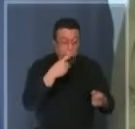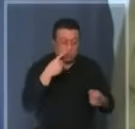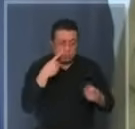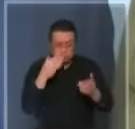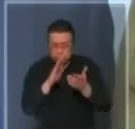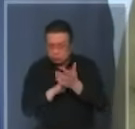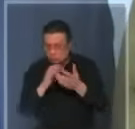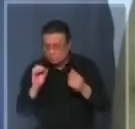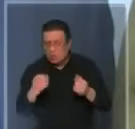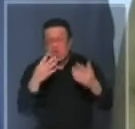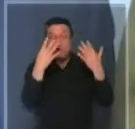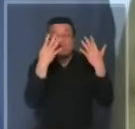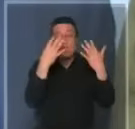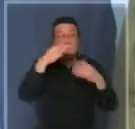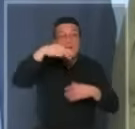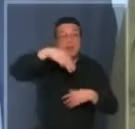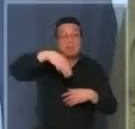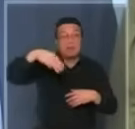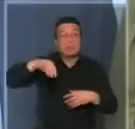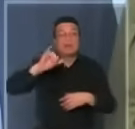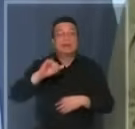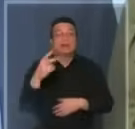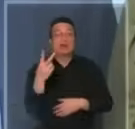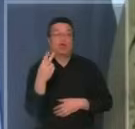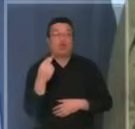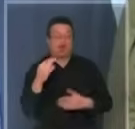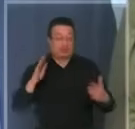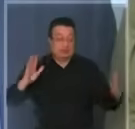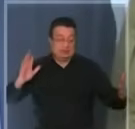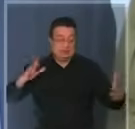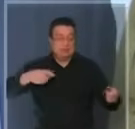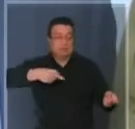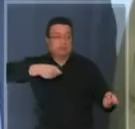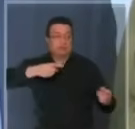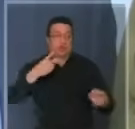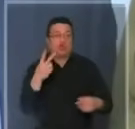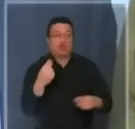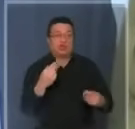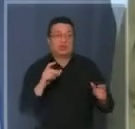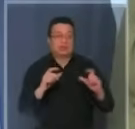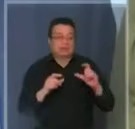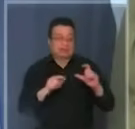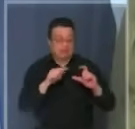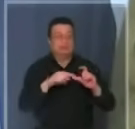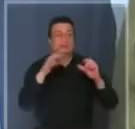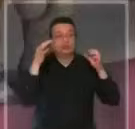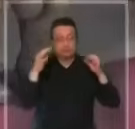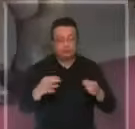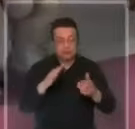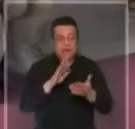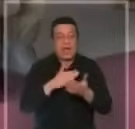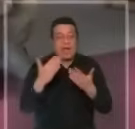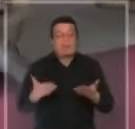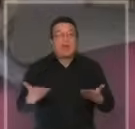determinar, calibre 9 milímetros y calibre 12 de una escopeta. Eso es la información que tenemos asentada hasta este momento.